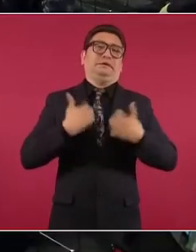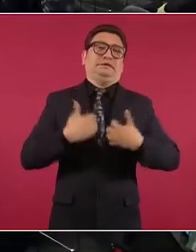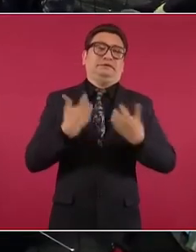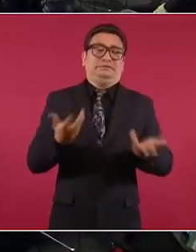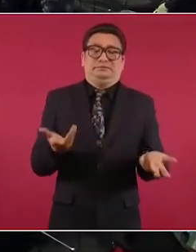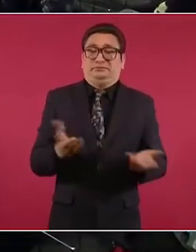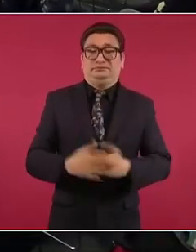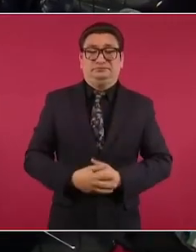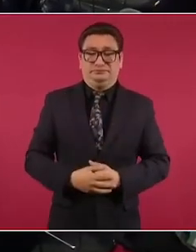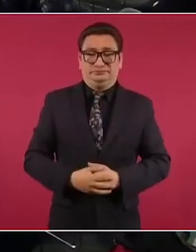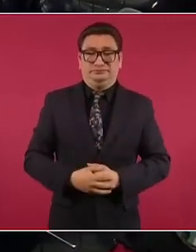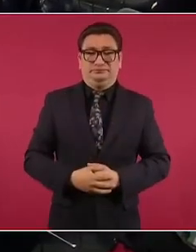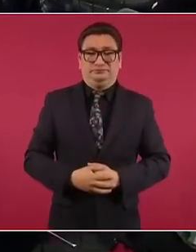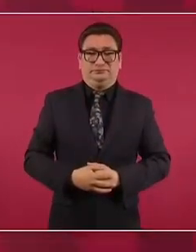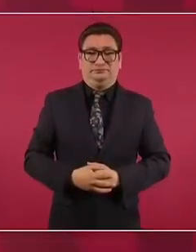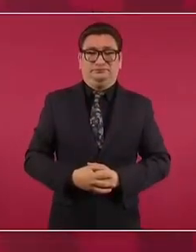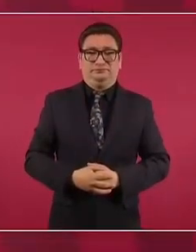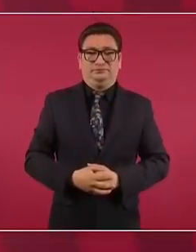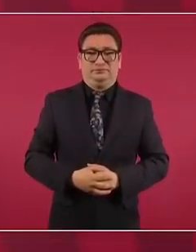O sea,